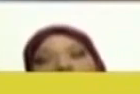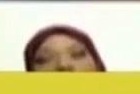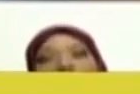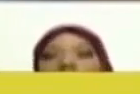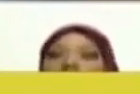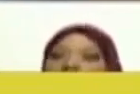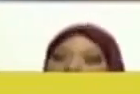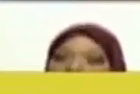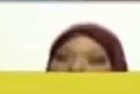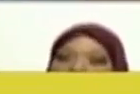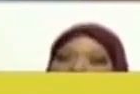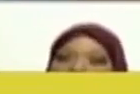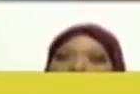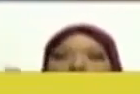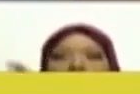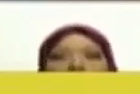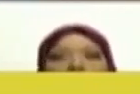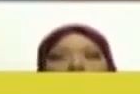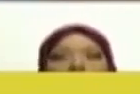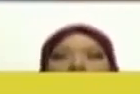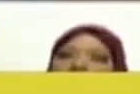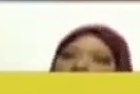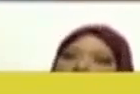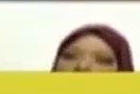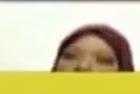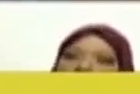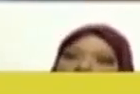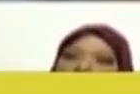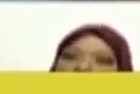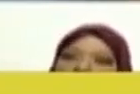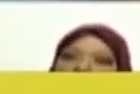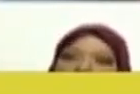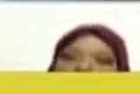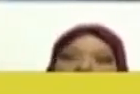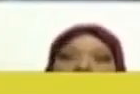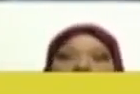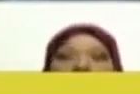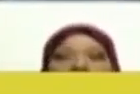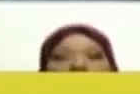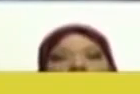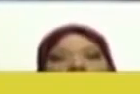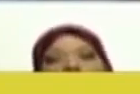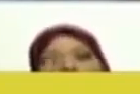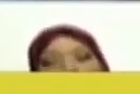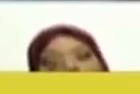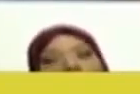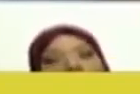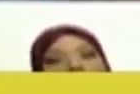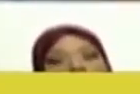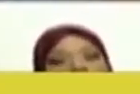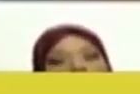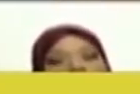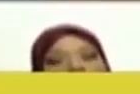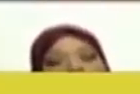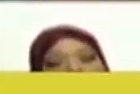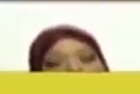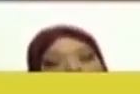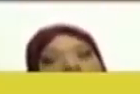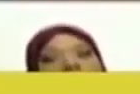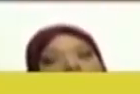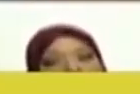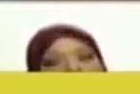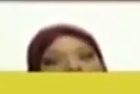venezolano, ninguna venezolana se ponga a las órdenes de intereses